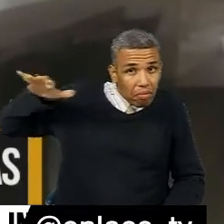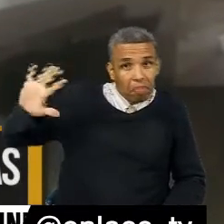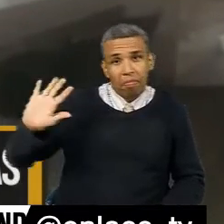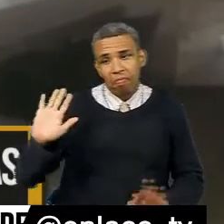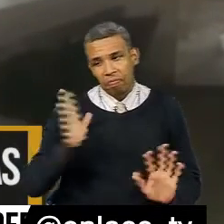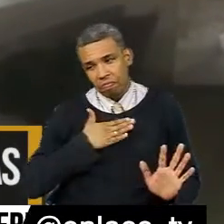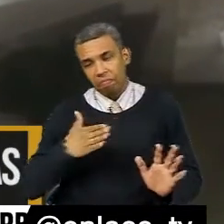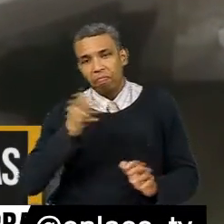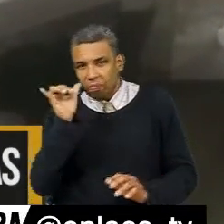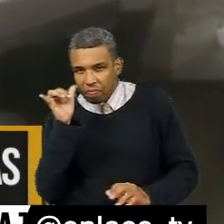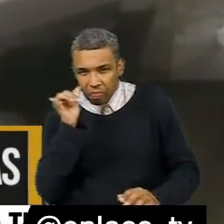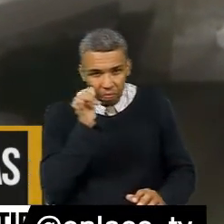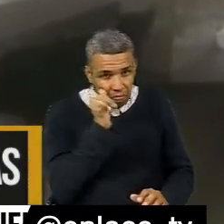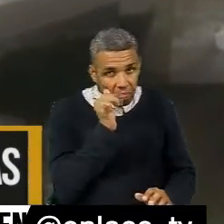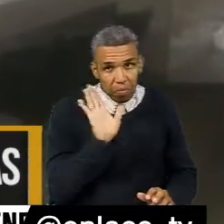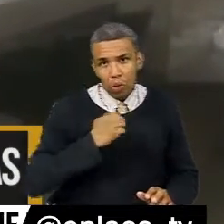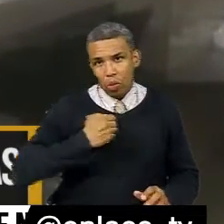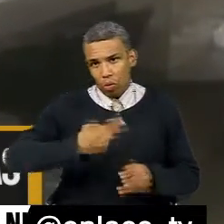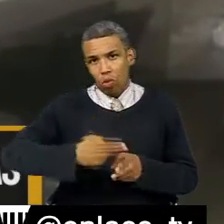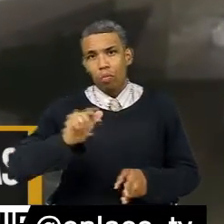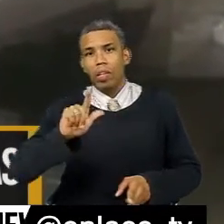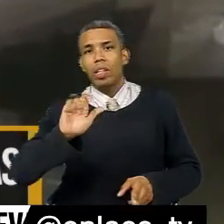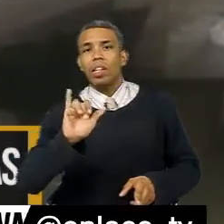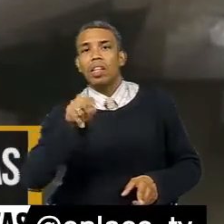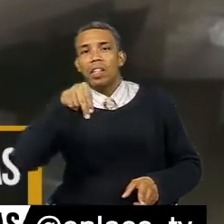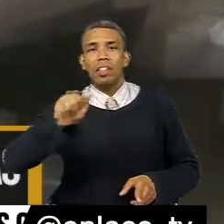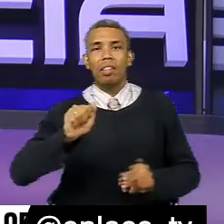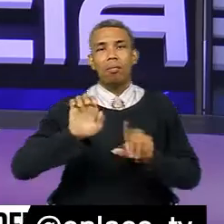Contreras. Soy Lina Brujés para Enlace Noticias.